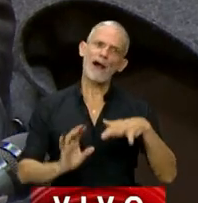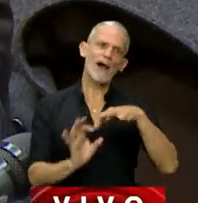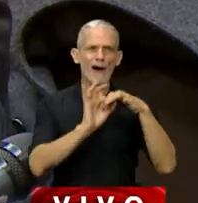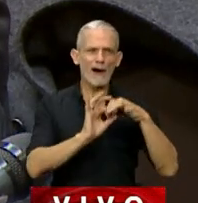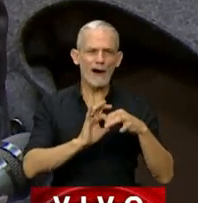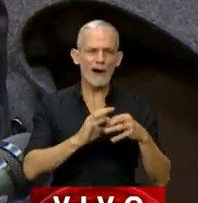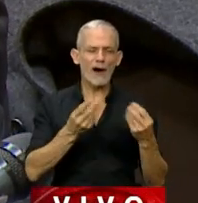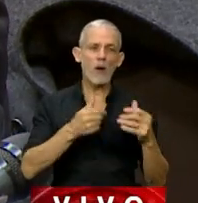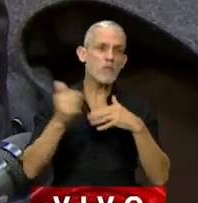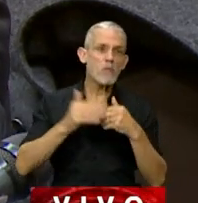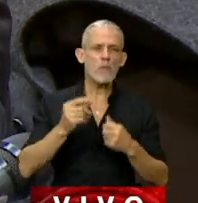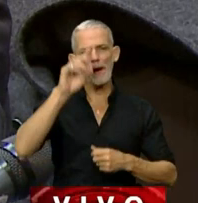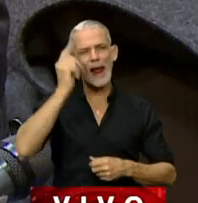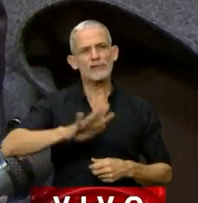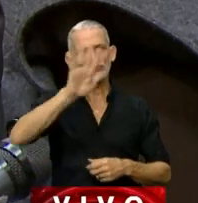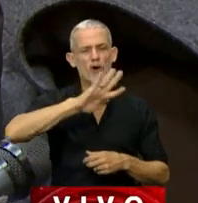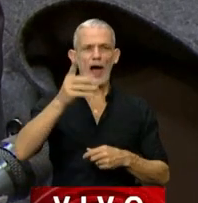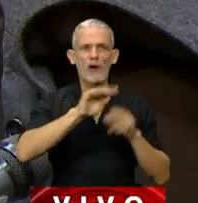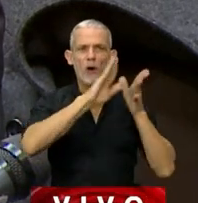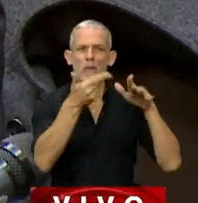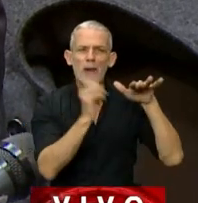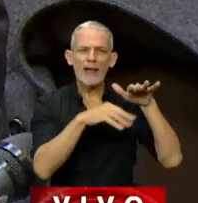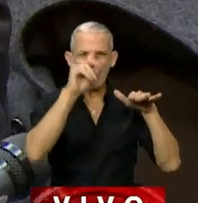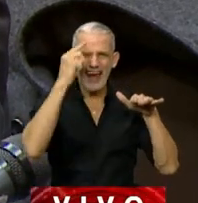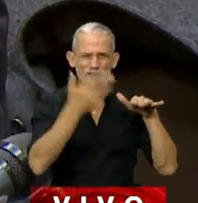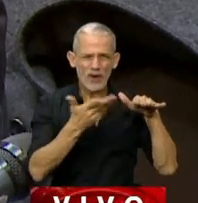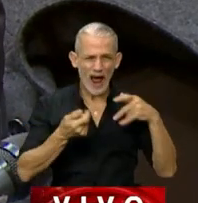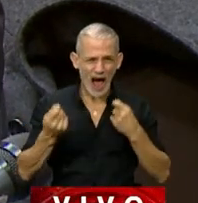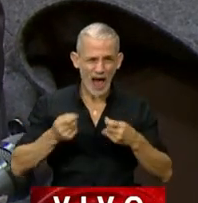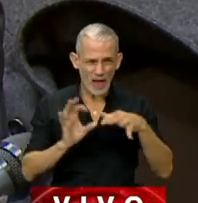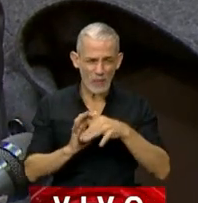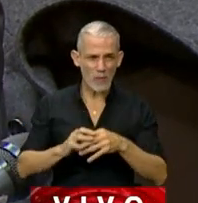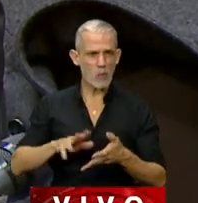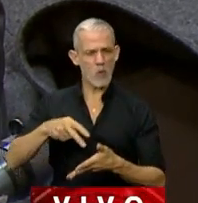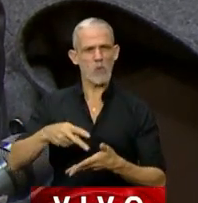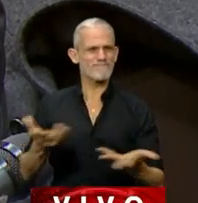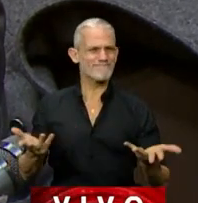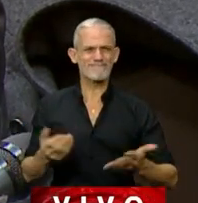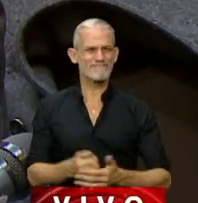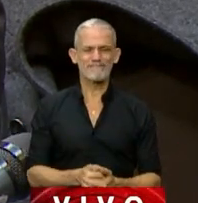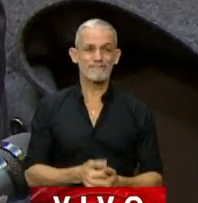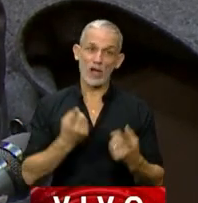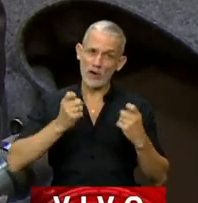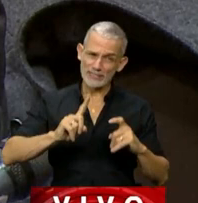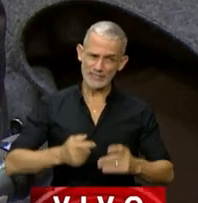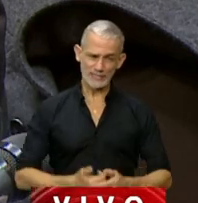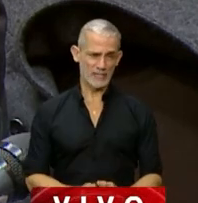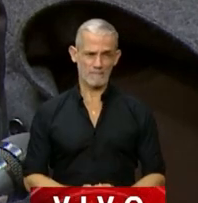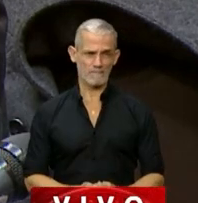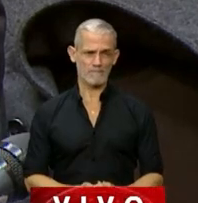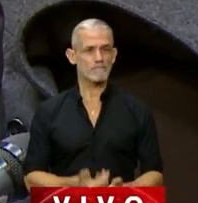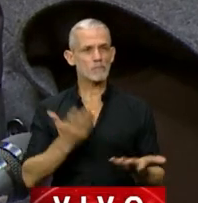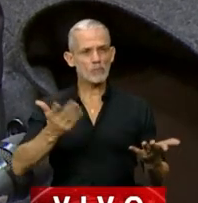dependiendo de la obra pública nacional, de un fideicomiso nacional para poder erguirse sobre sí mismos.